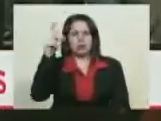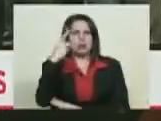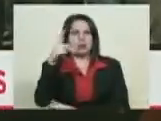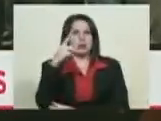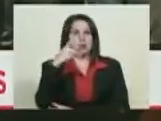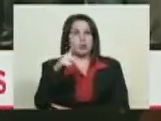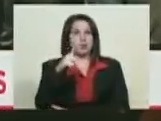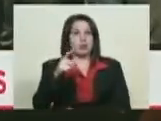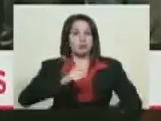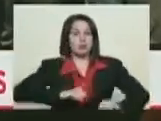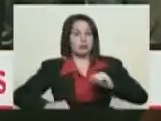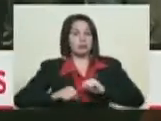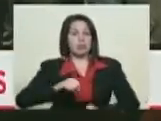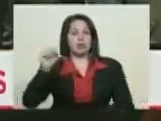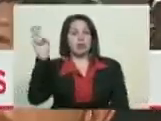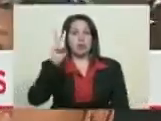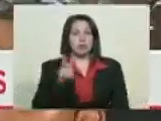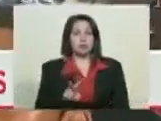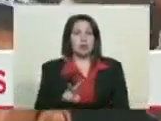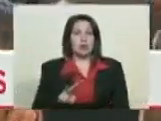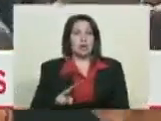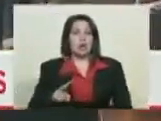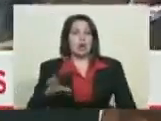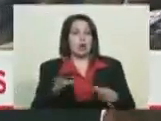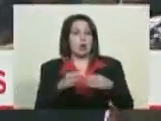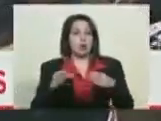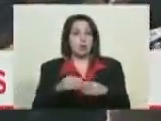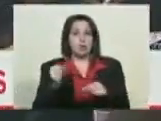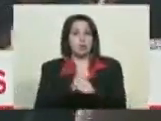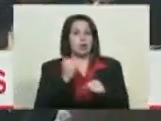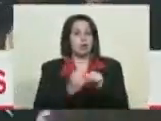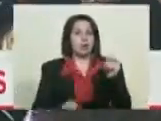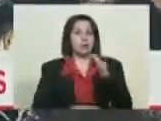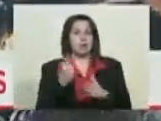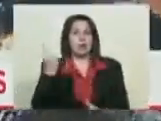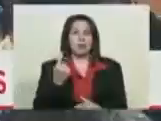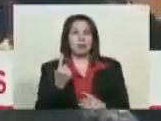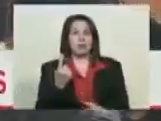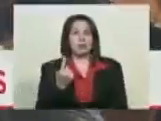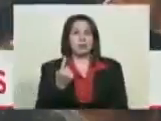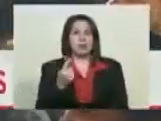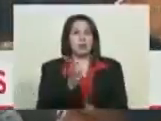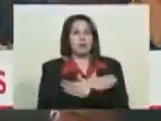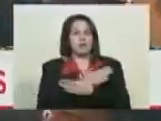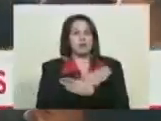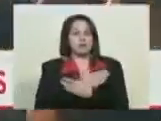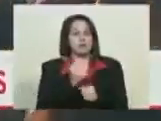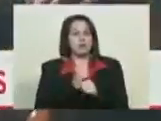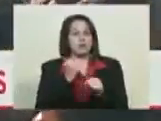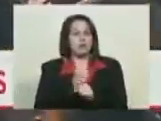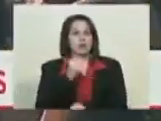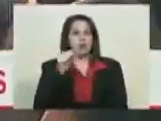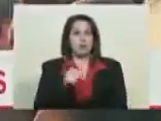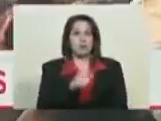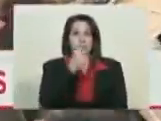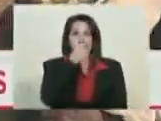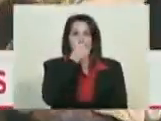Movimiento Somos Venezuela, al Plan Chamba Juvenil. Los felicito por la jornada de hoy.